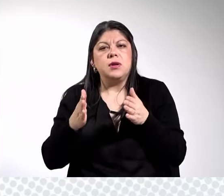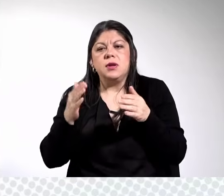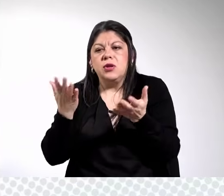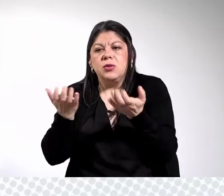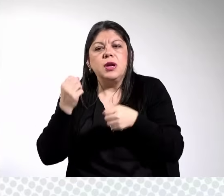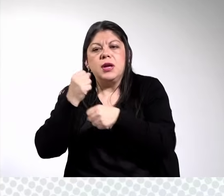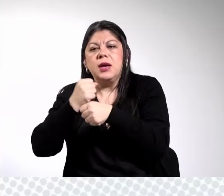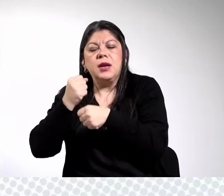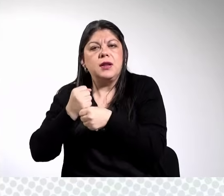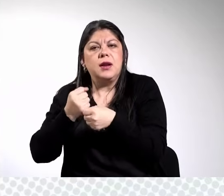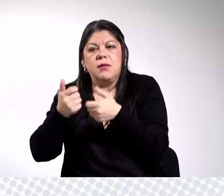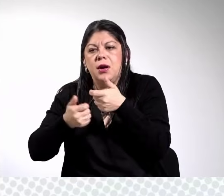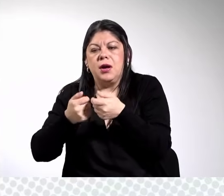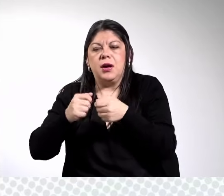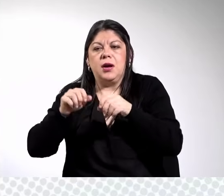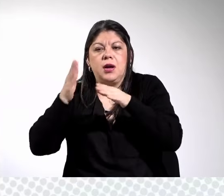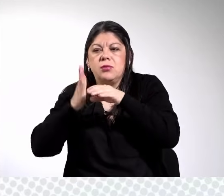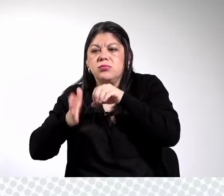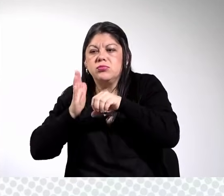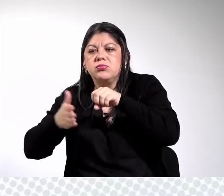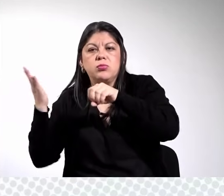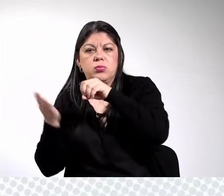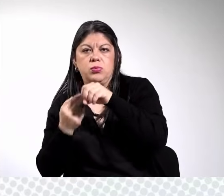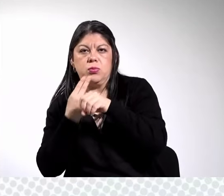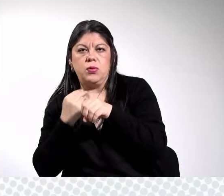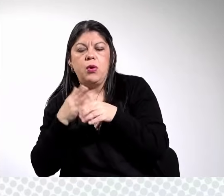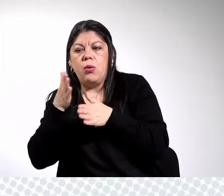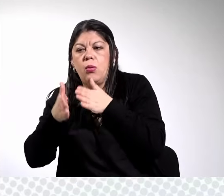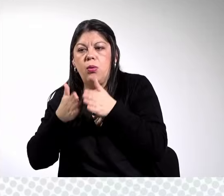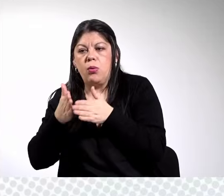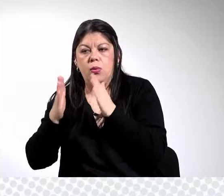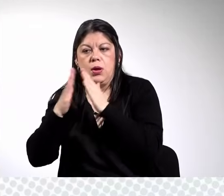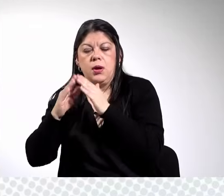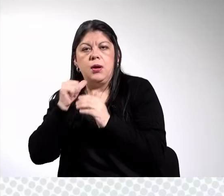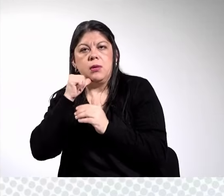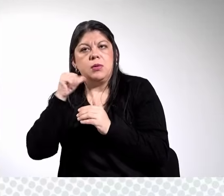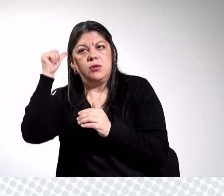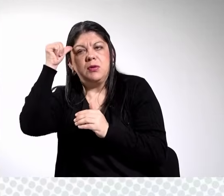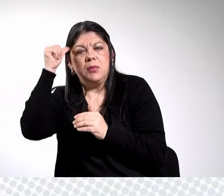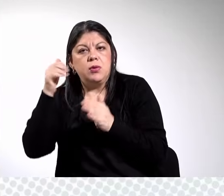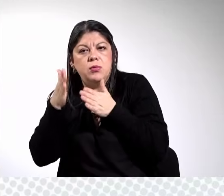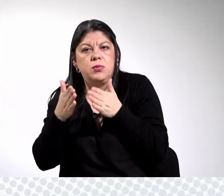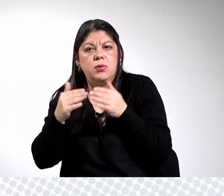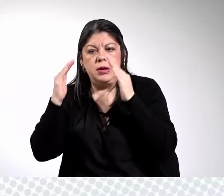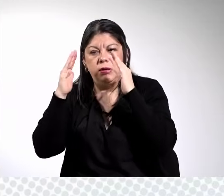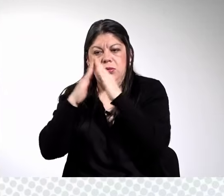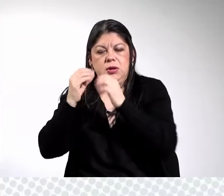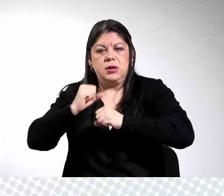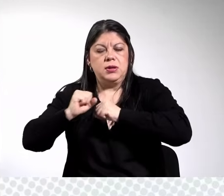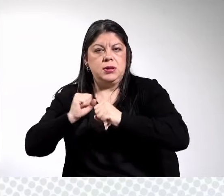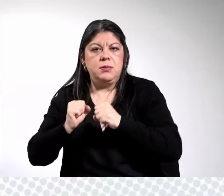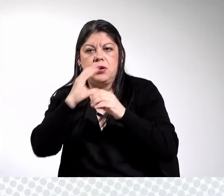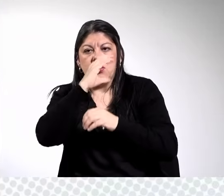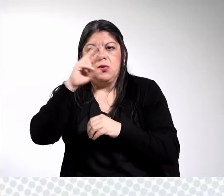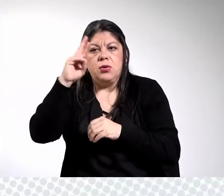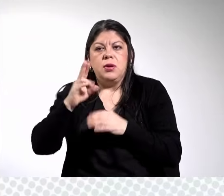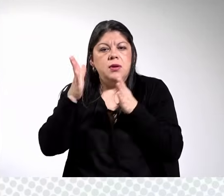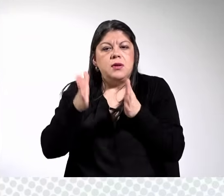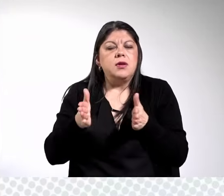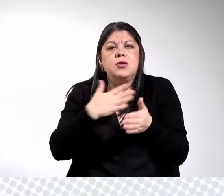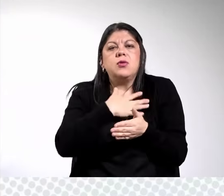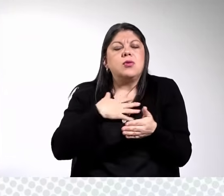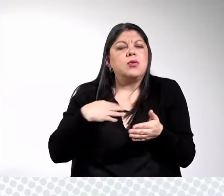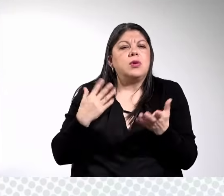¿Cuántas mujeres quieren ir a oficios domésticos o a cuidado de adulto mayor? Es decir, entonces, tenemos que